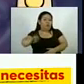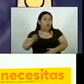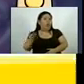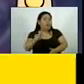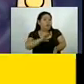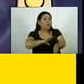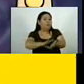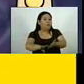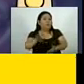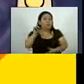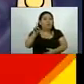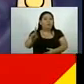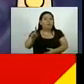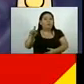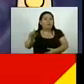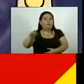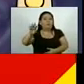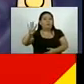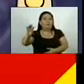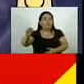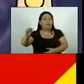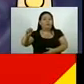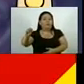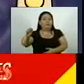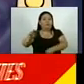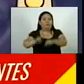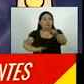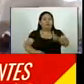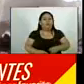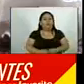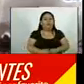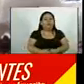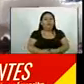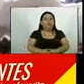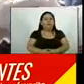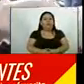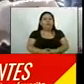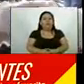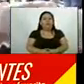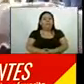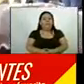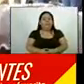llegando a un valor de $1.40.